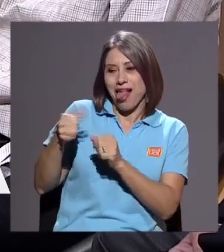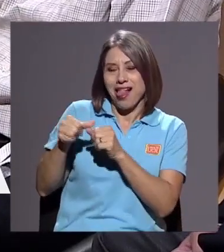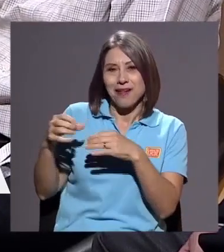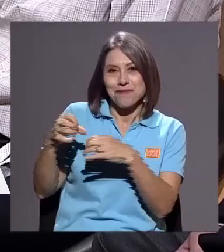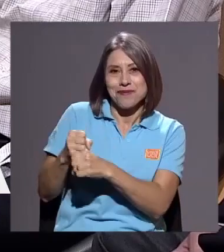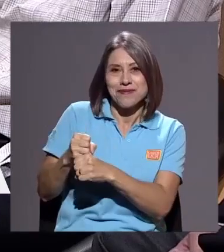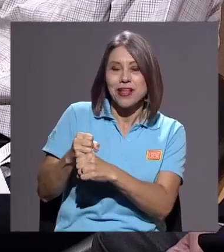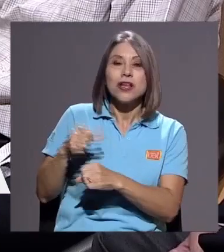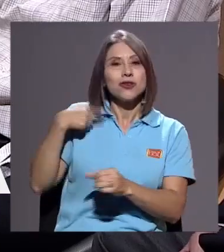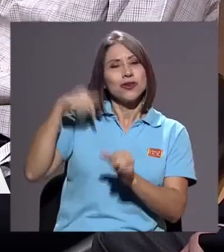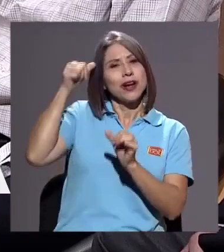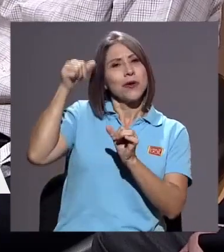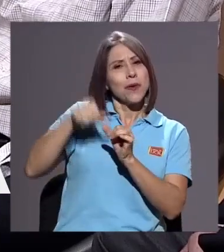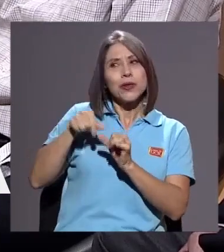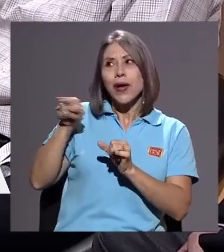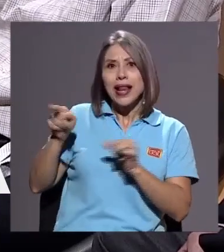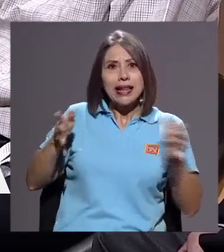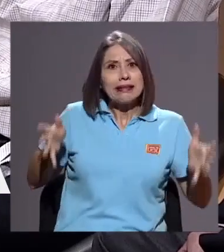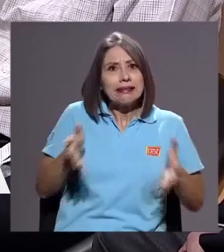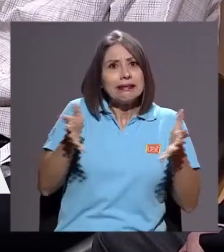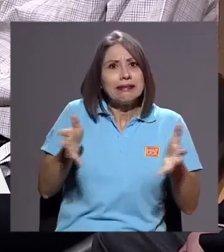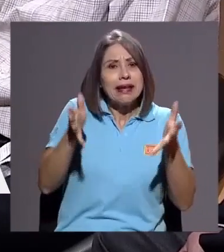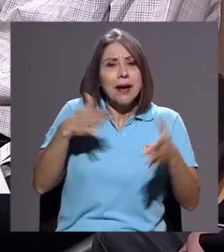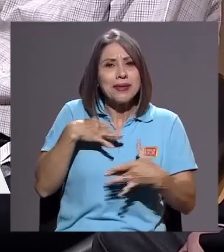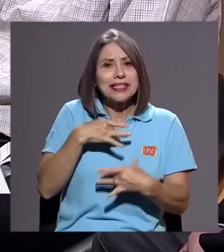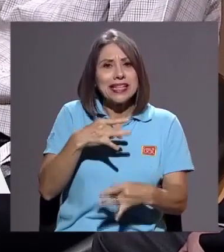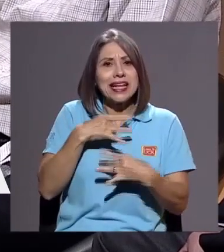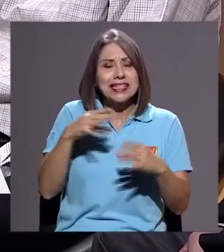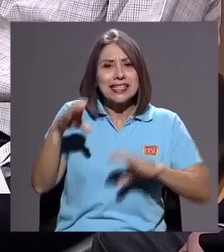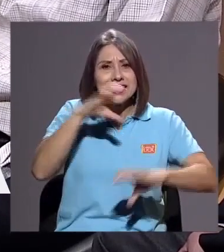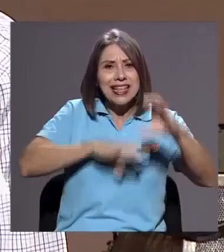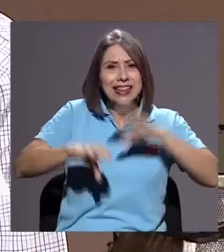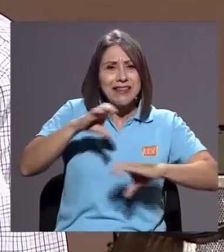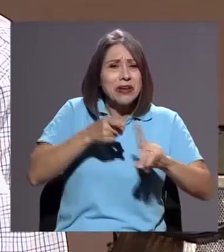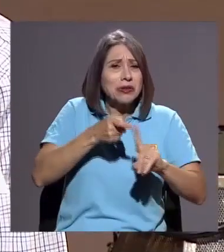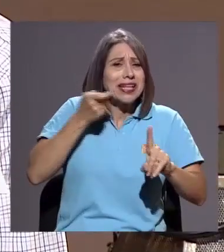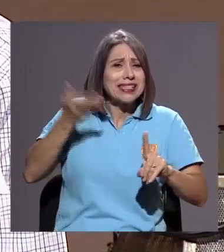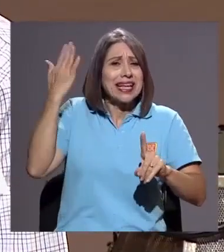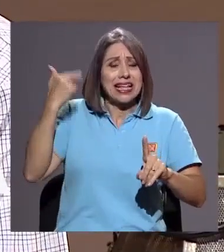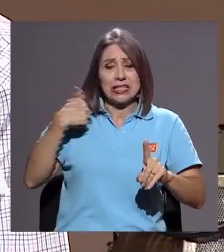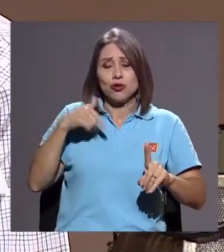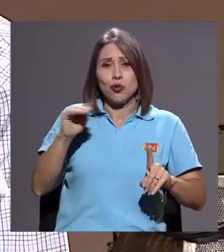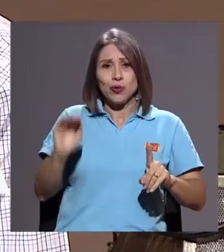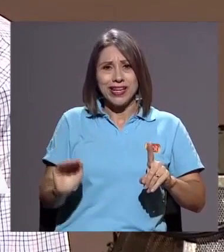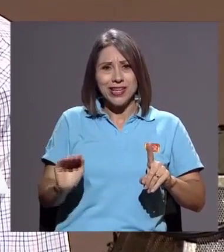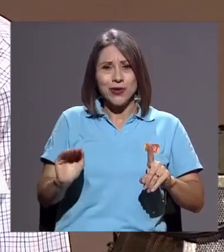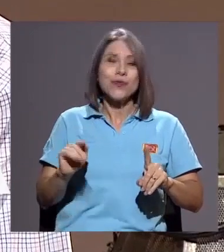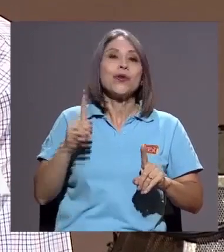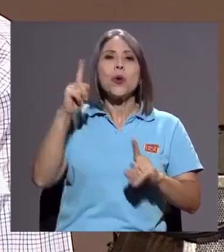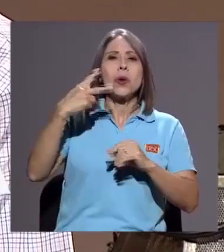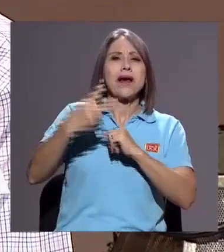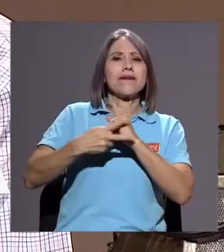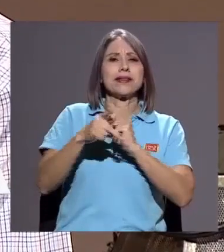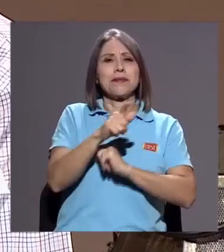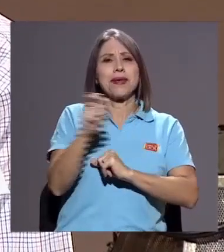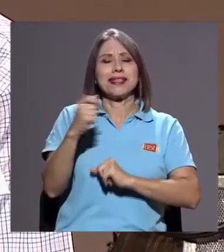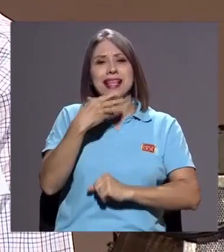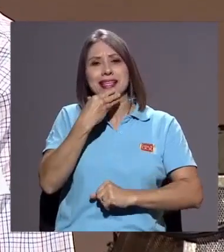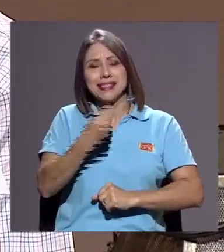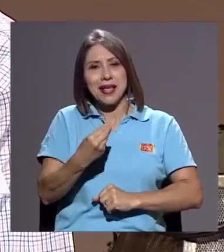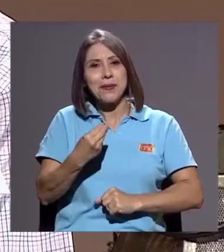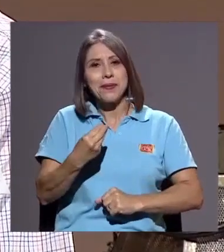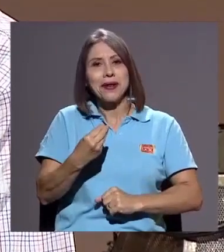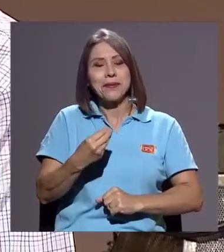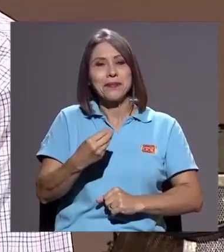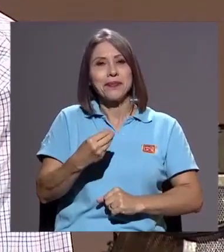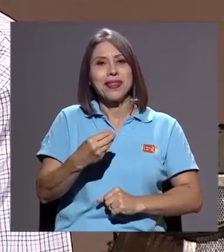mis intereses, digamos, científicos muy iniciales cuando yo era un niño, y en una oportunidad en diciembre